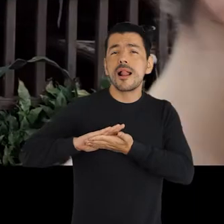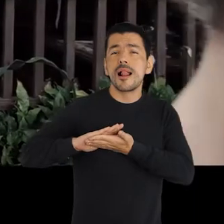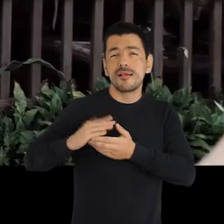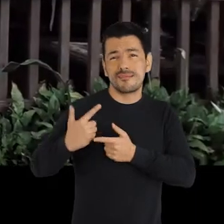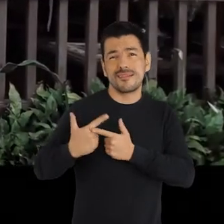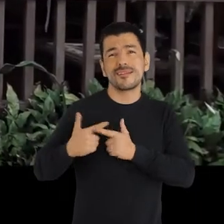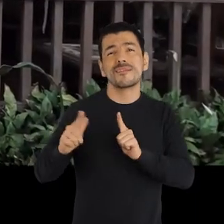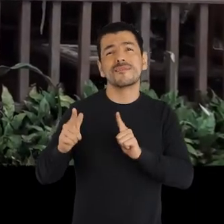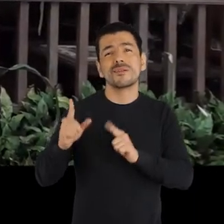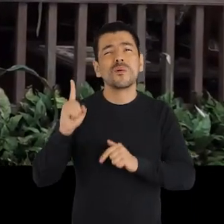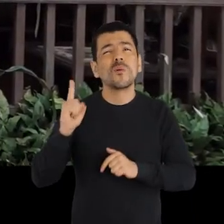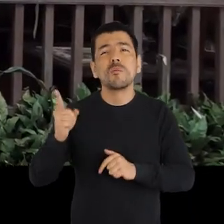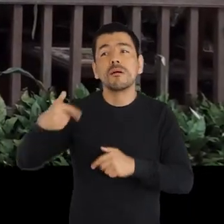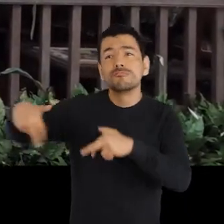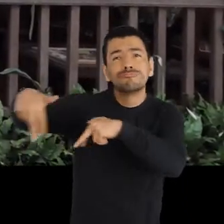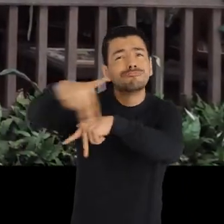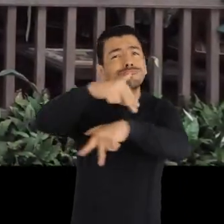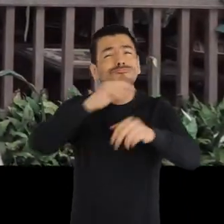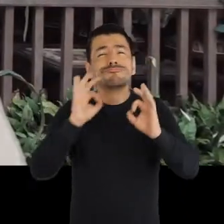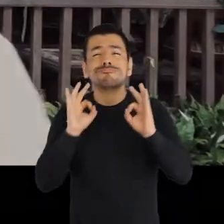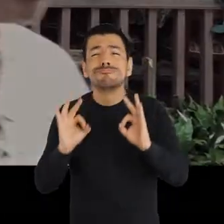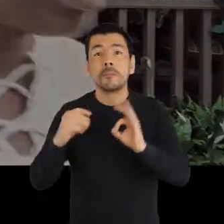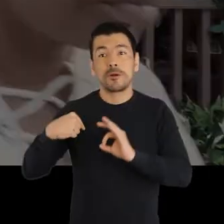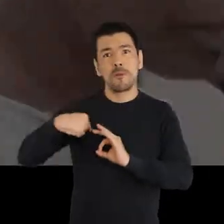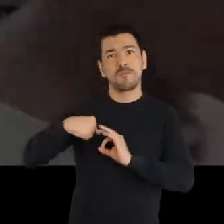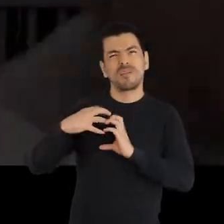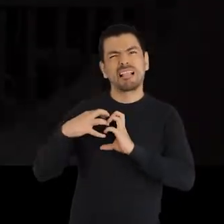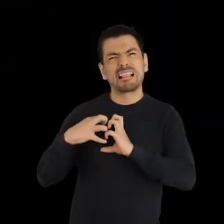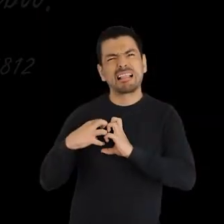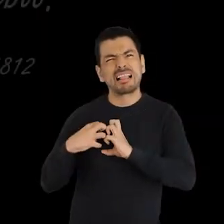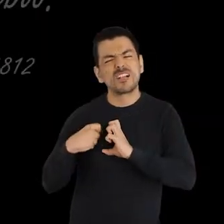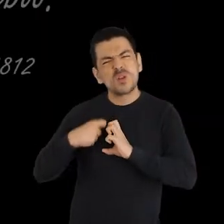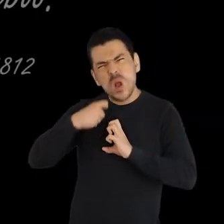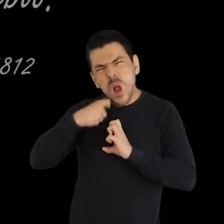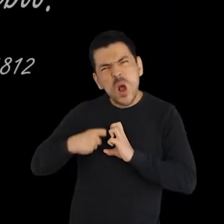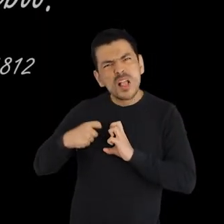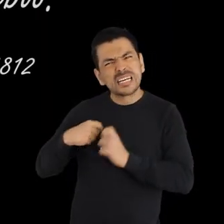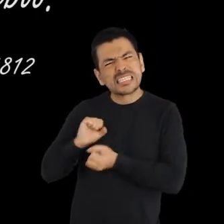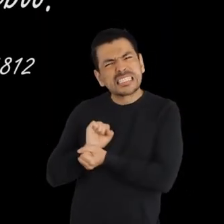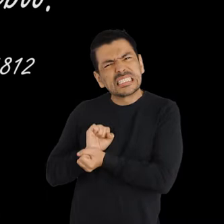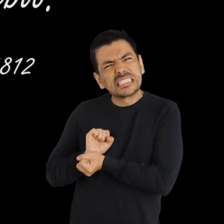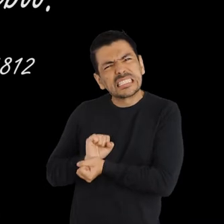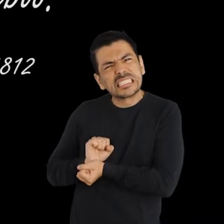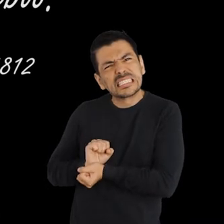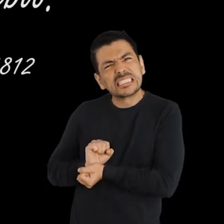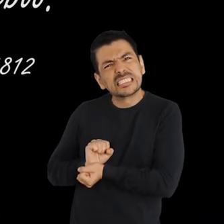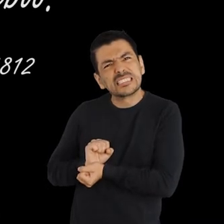corazón puede seguir atado, encarcelado y esposado. Temeré.